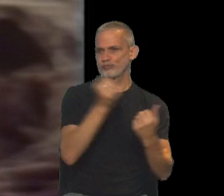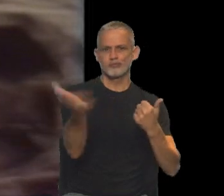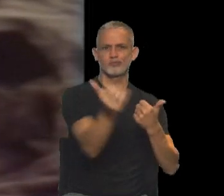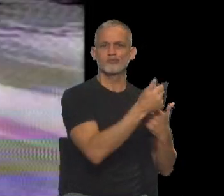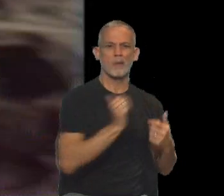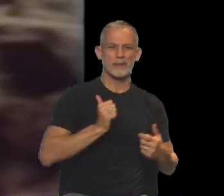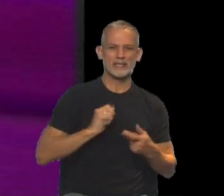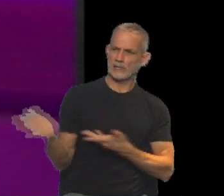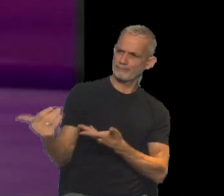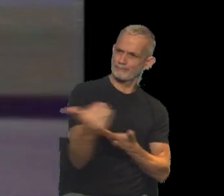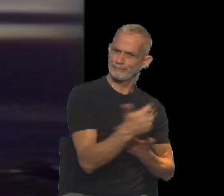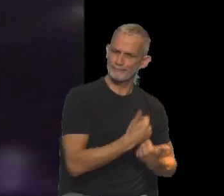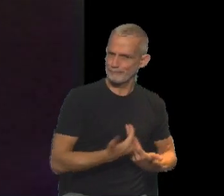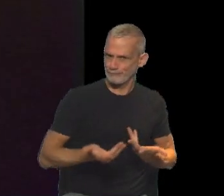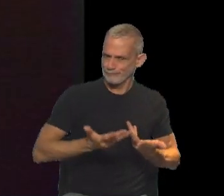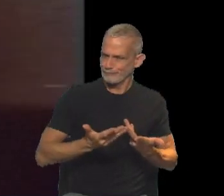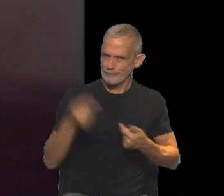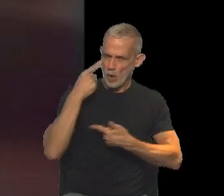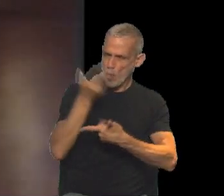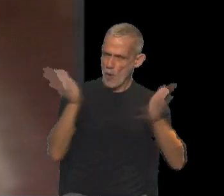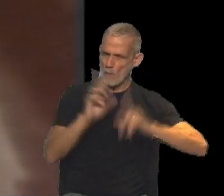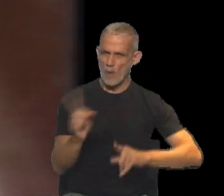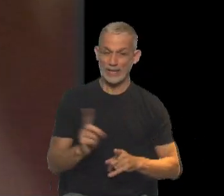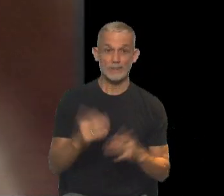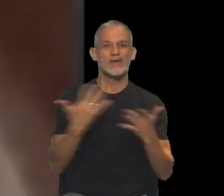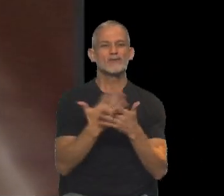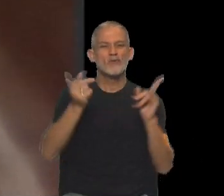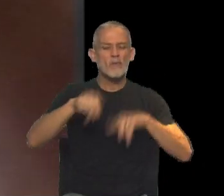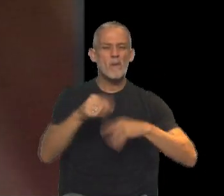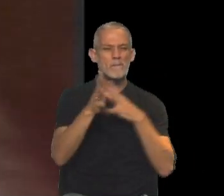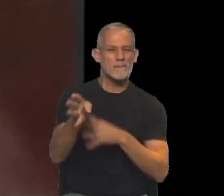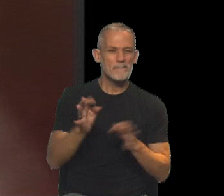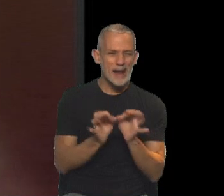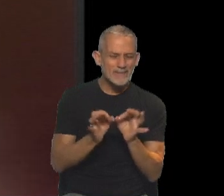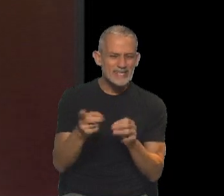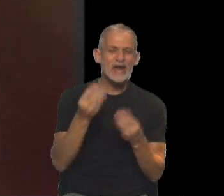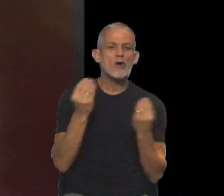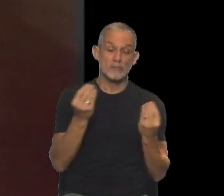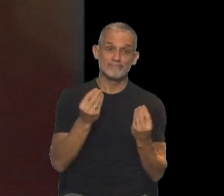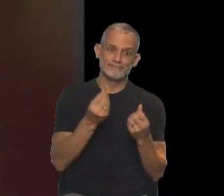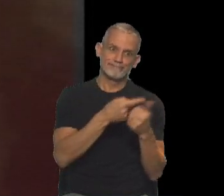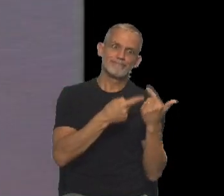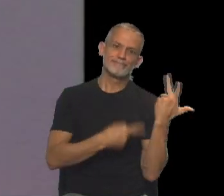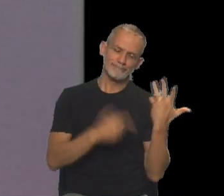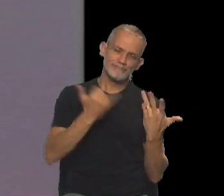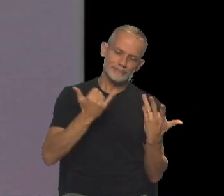y que, bueno... Sufrió también el regreso de Malvinas como tantos otros.